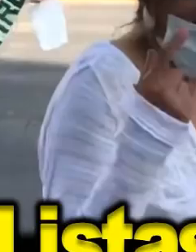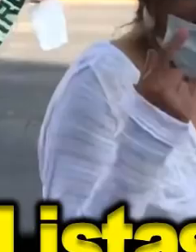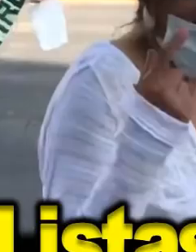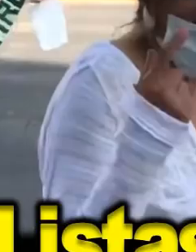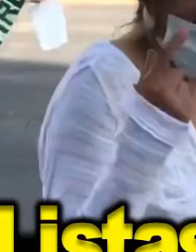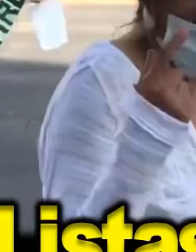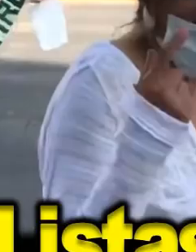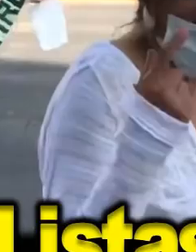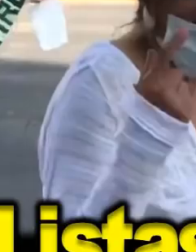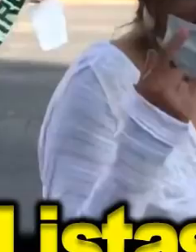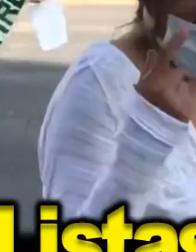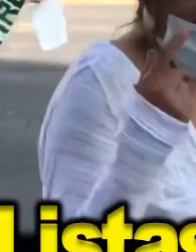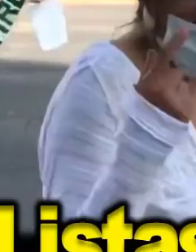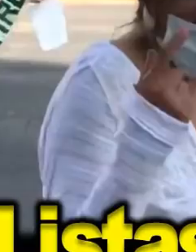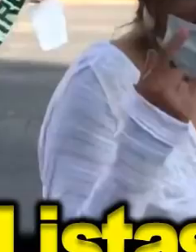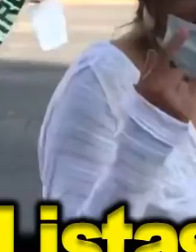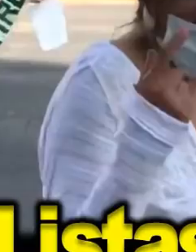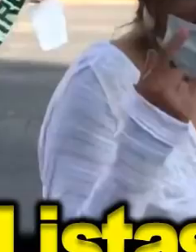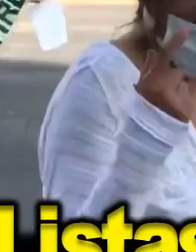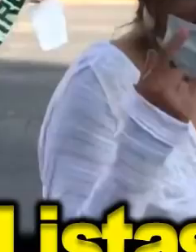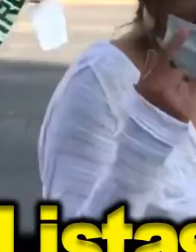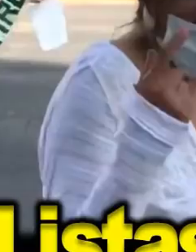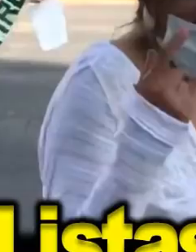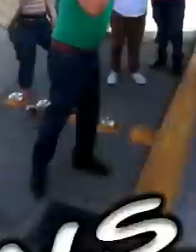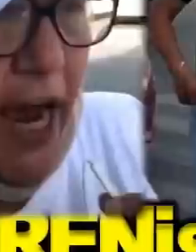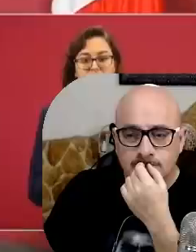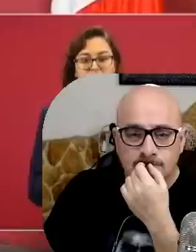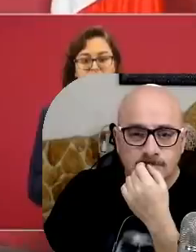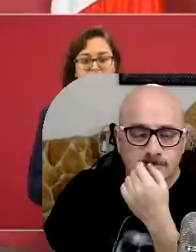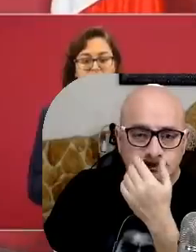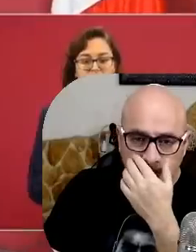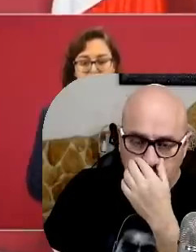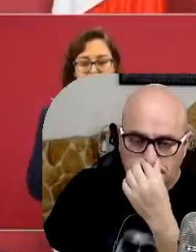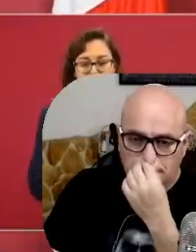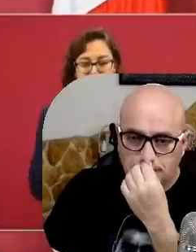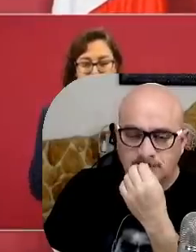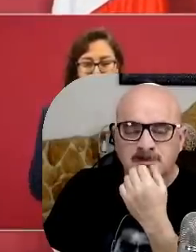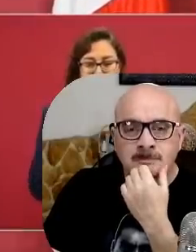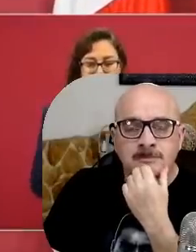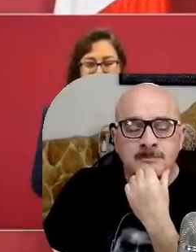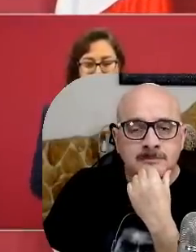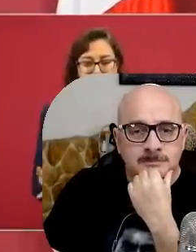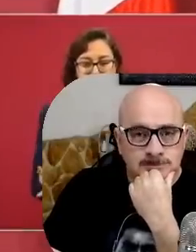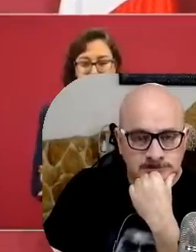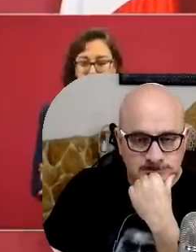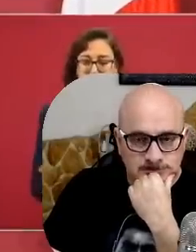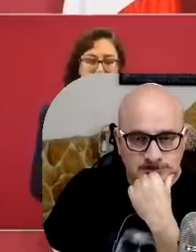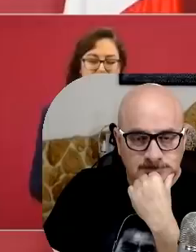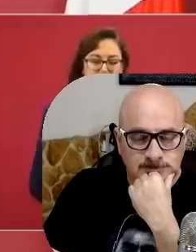más exquisito, pero al final de cuentas